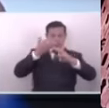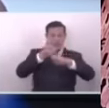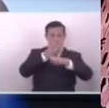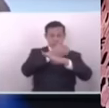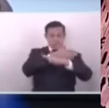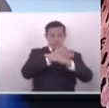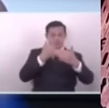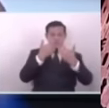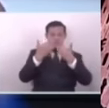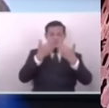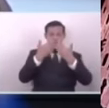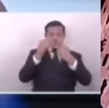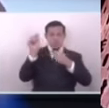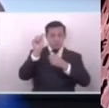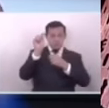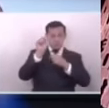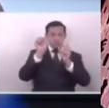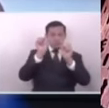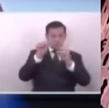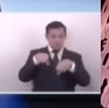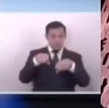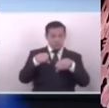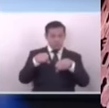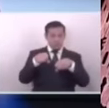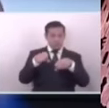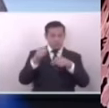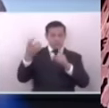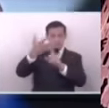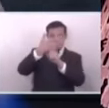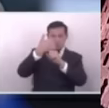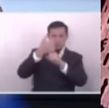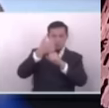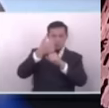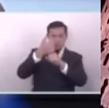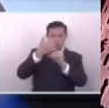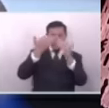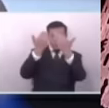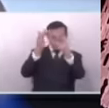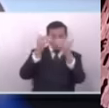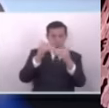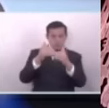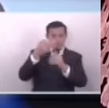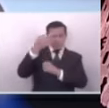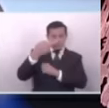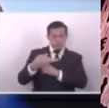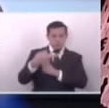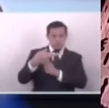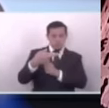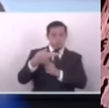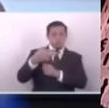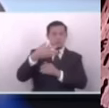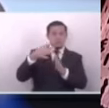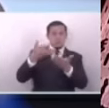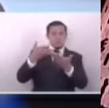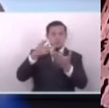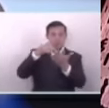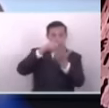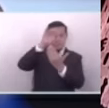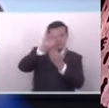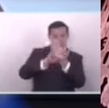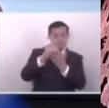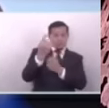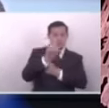previamente, como se ha dicho, se autorizó para que pudiera adquirir acciones, cuando en realidad esos